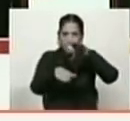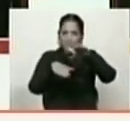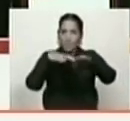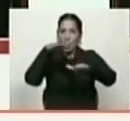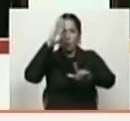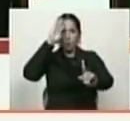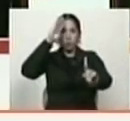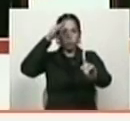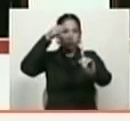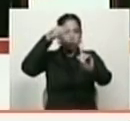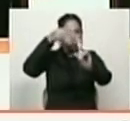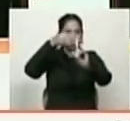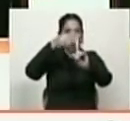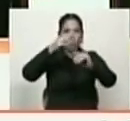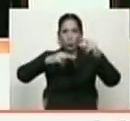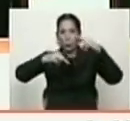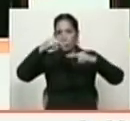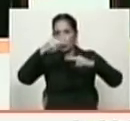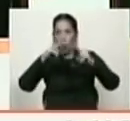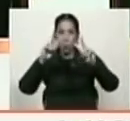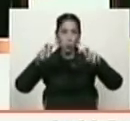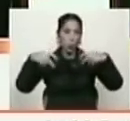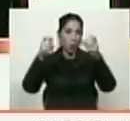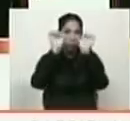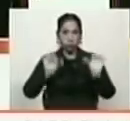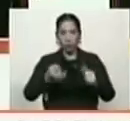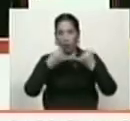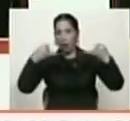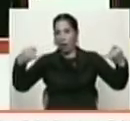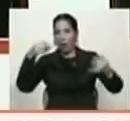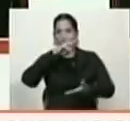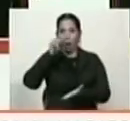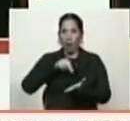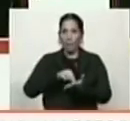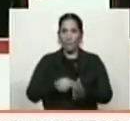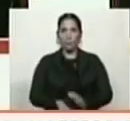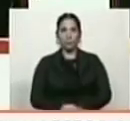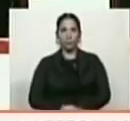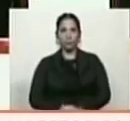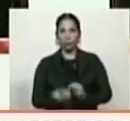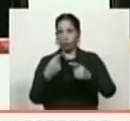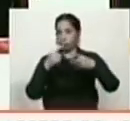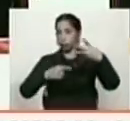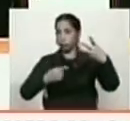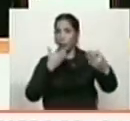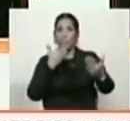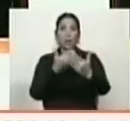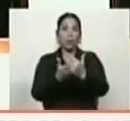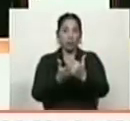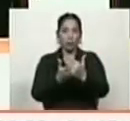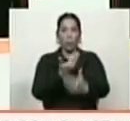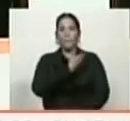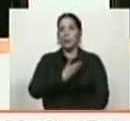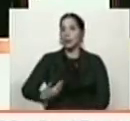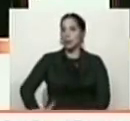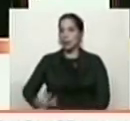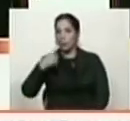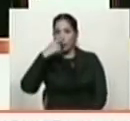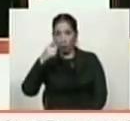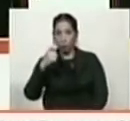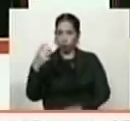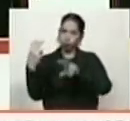la reconstrucción del nuevo sistema eléctrico nacional, que es una de las cosas que nos ha pedido el presidente Nicolás